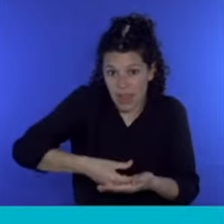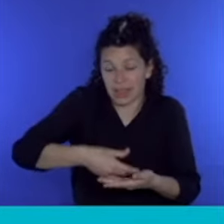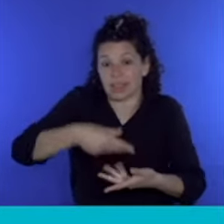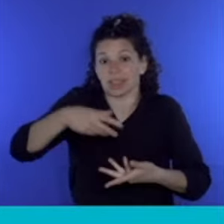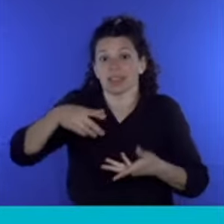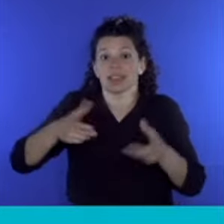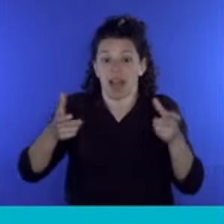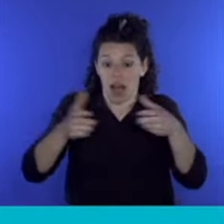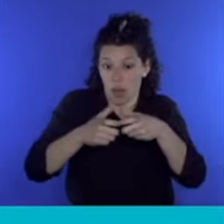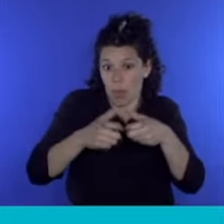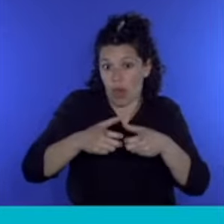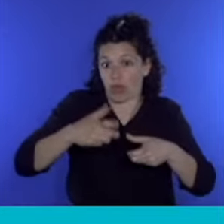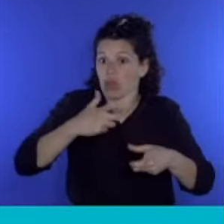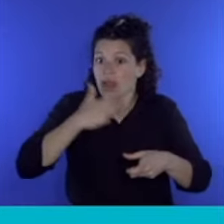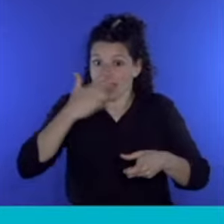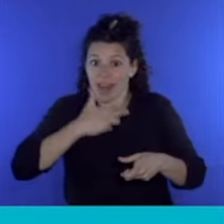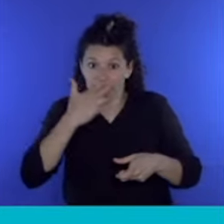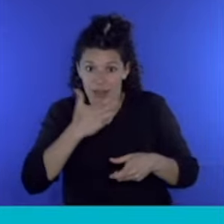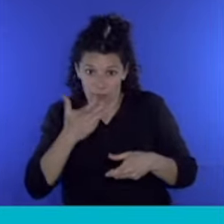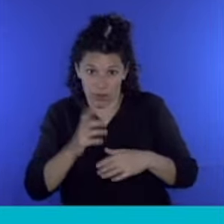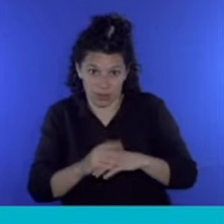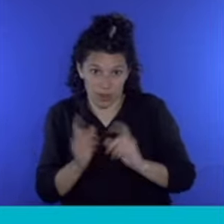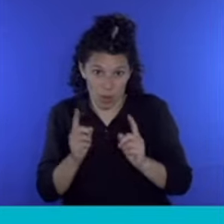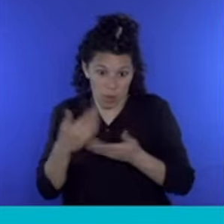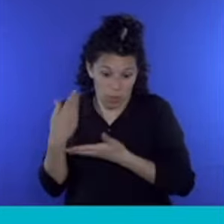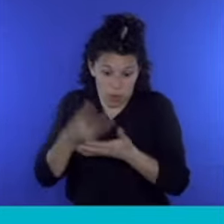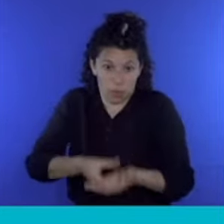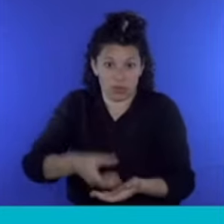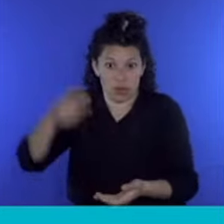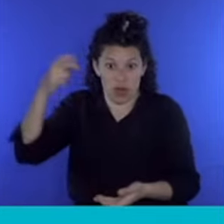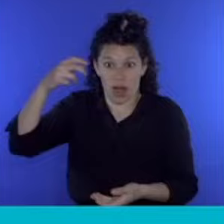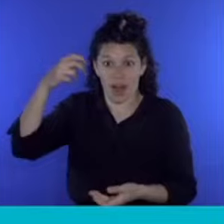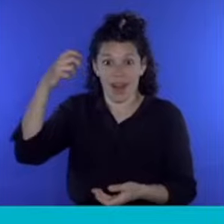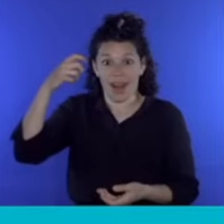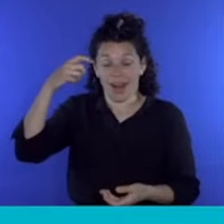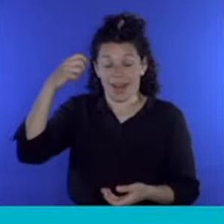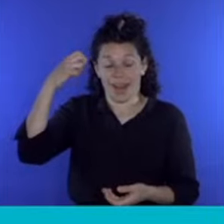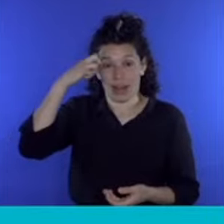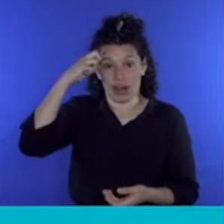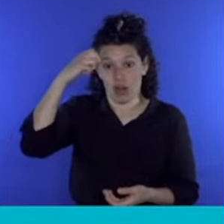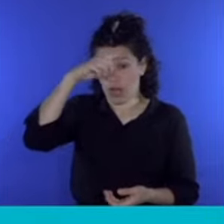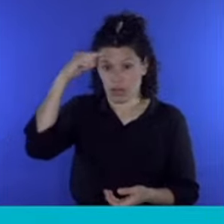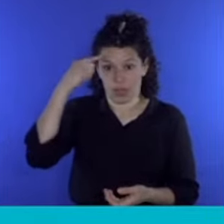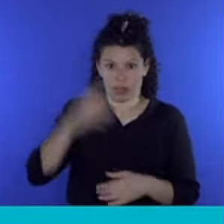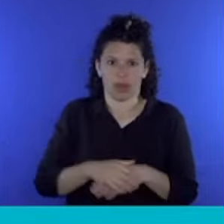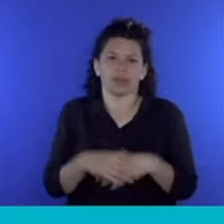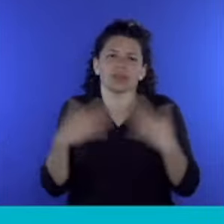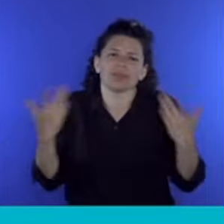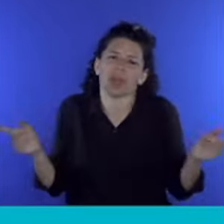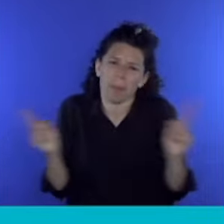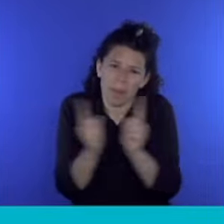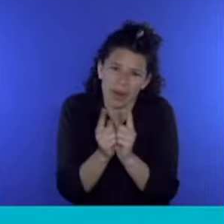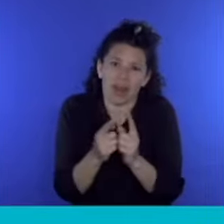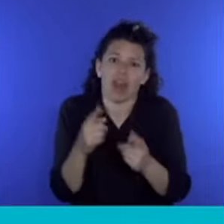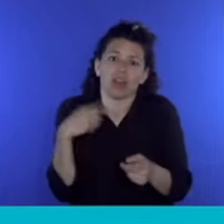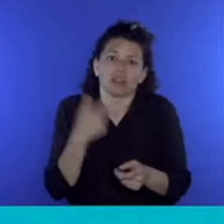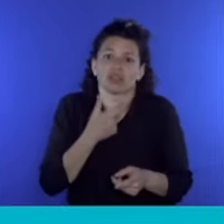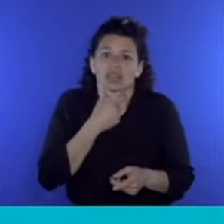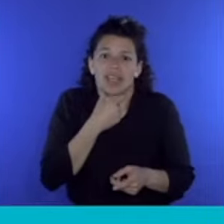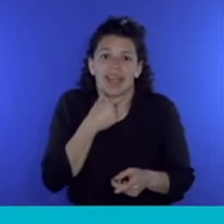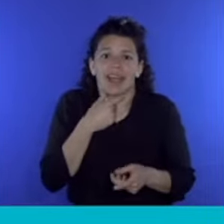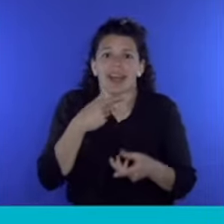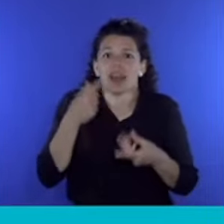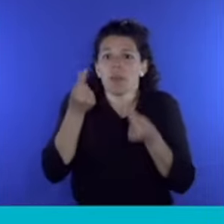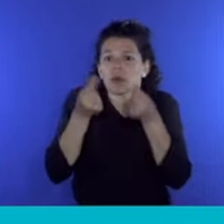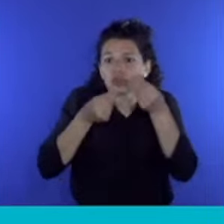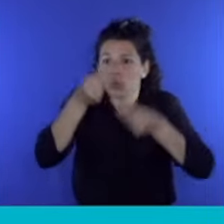de Netflix, como lo ha propuesto nuestra bancada en el Congreso Nacional, pero no hay una disposición. O sea, para resumir, queremos un presupuesto y necesitamos